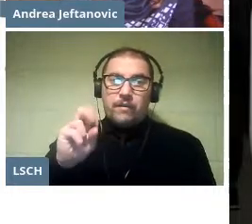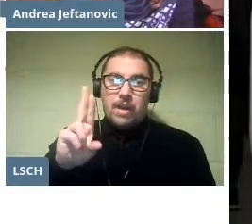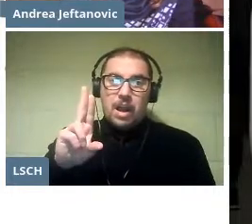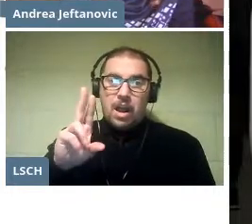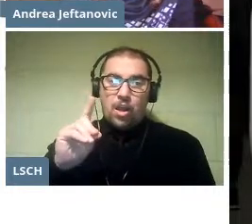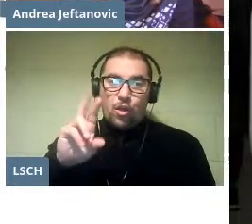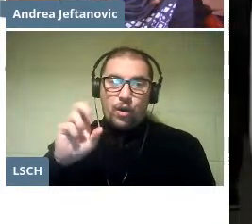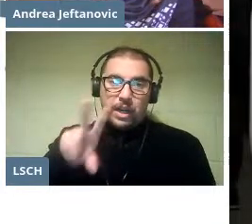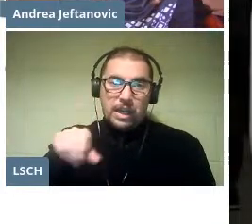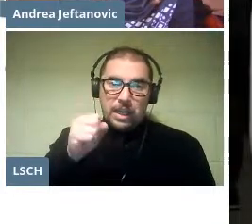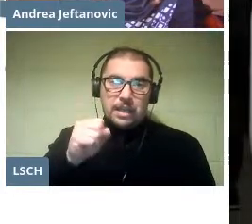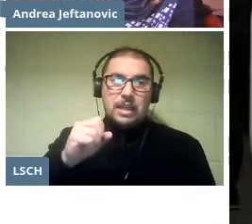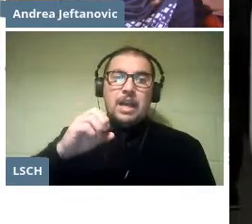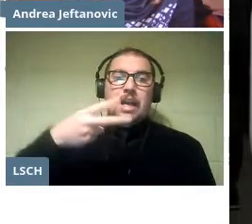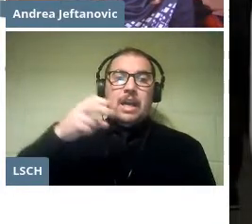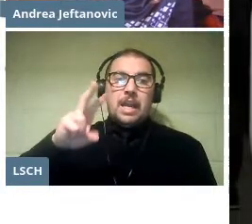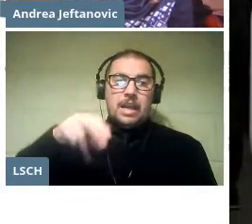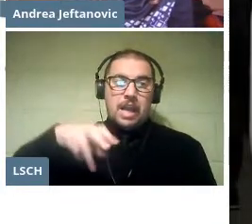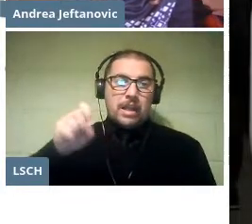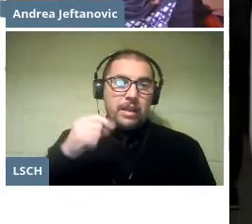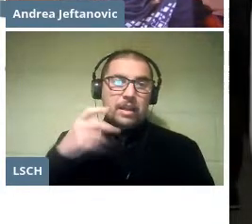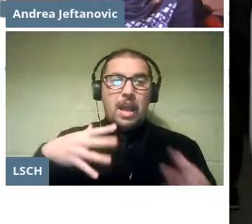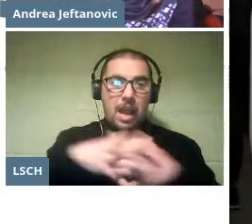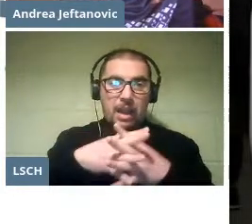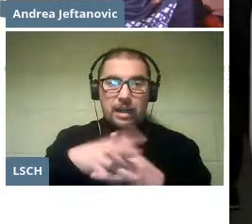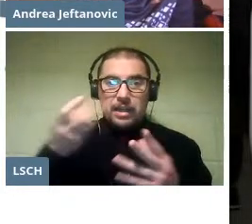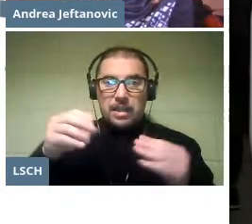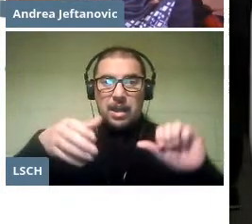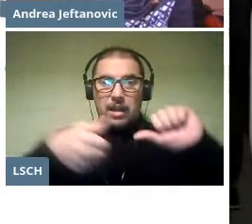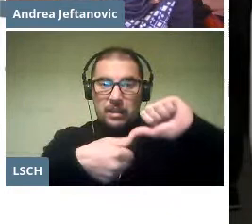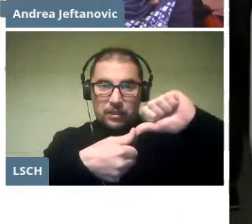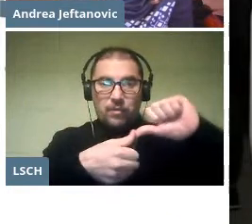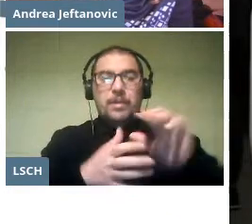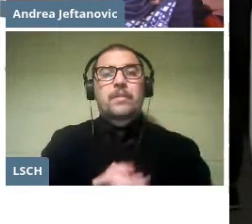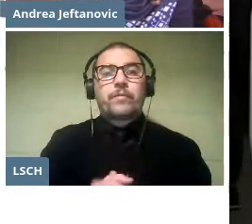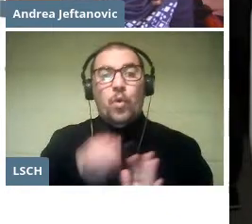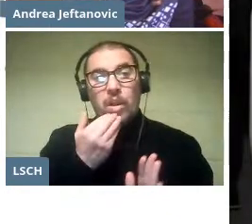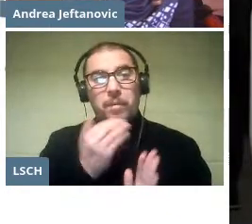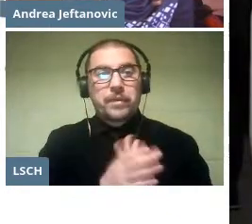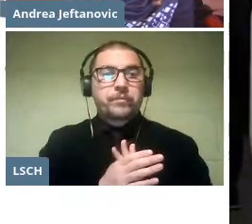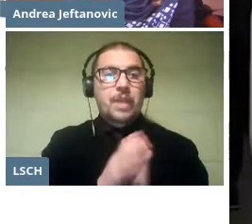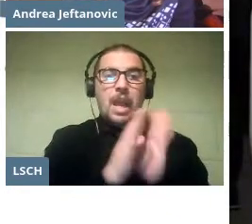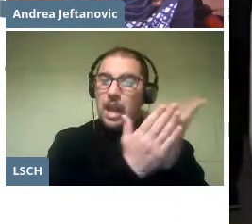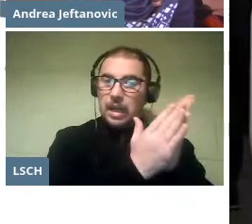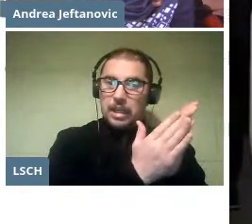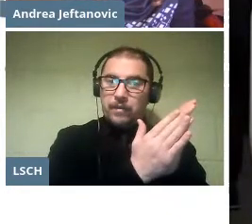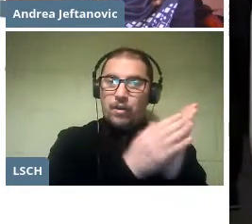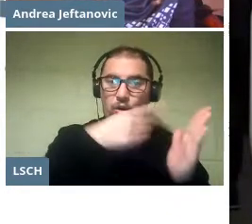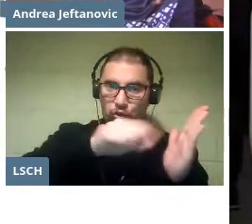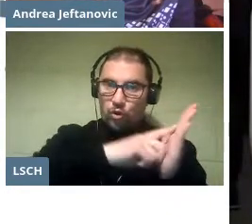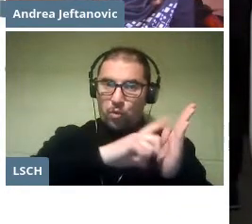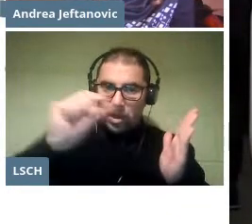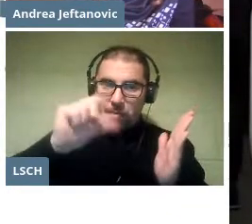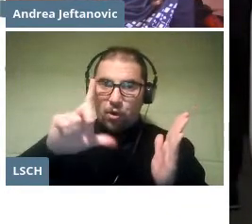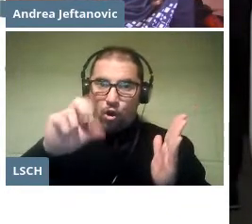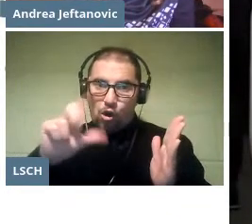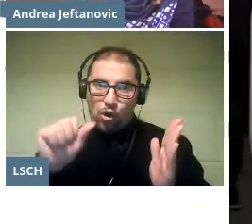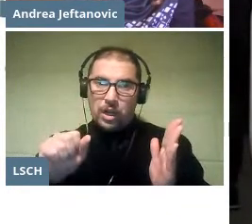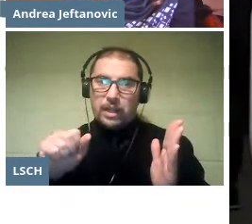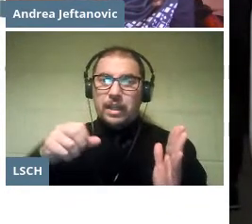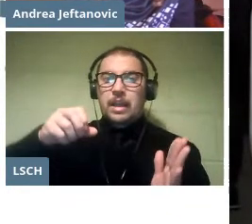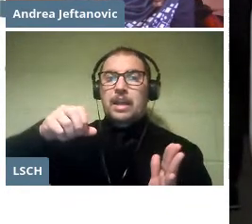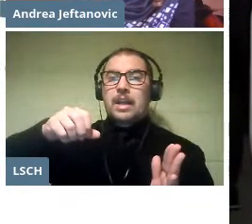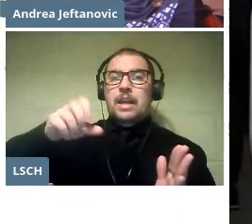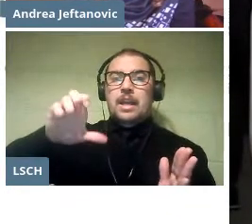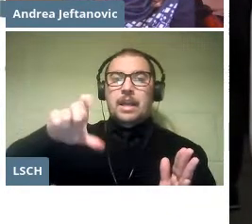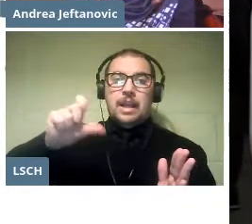Hernández en el periodo de la guerrilla en Centroamérica, o el libro Andamos huyendo Lola de Elena Garro en